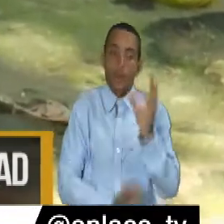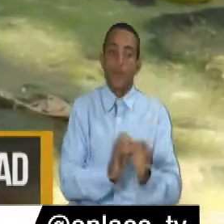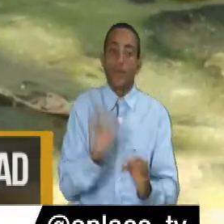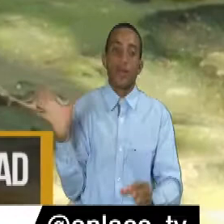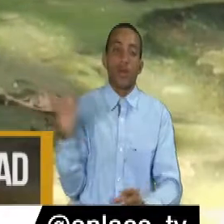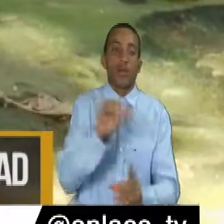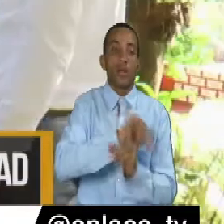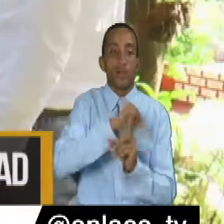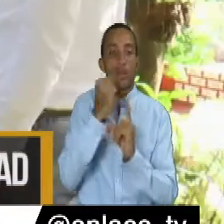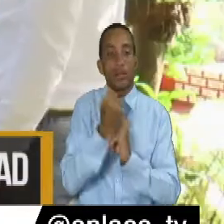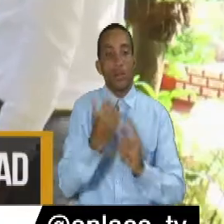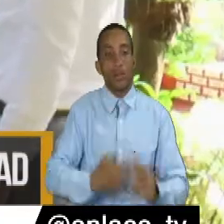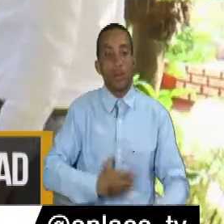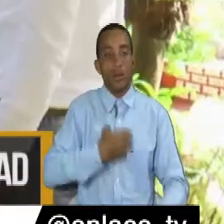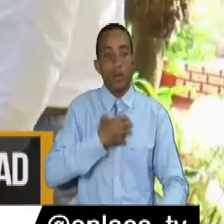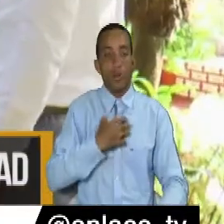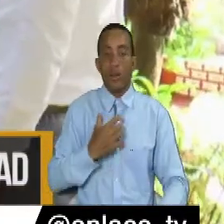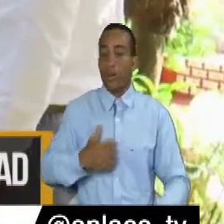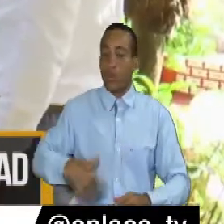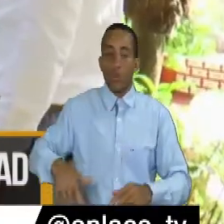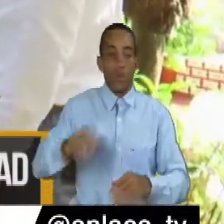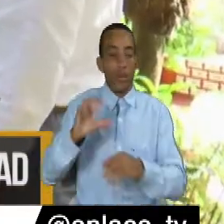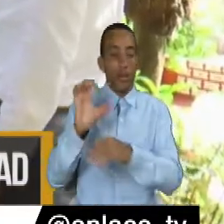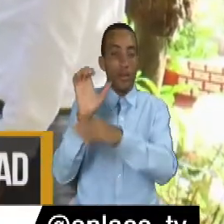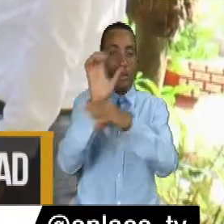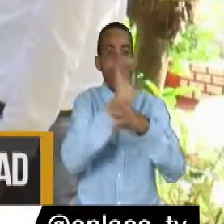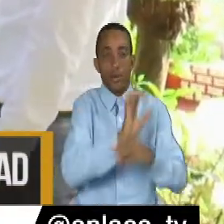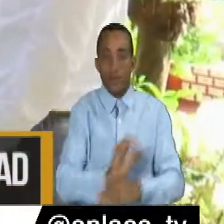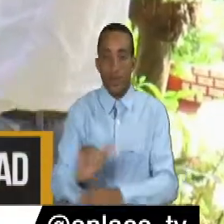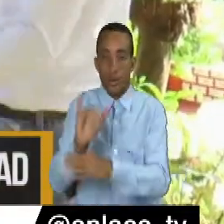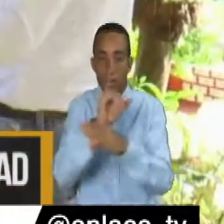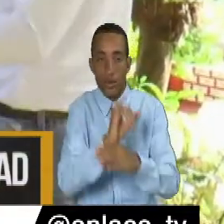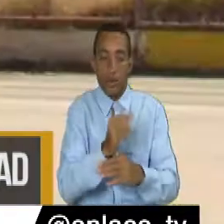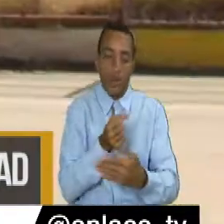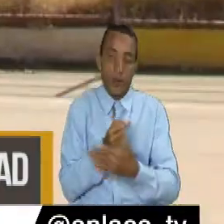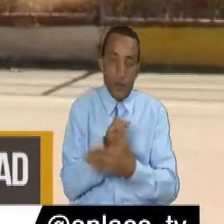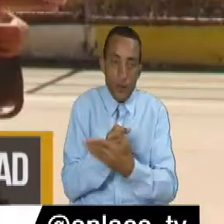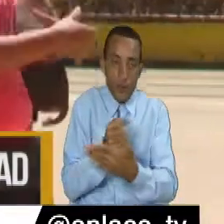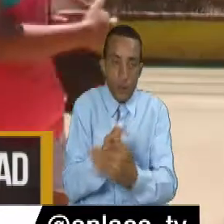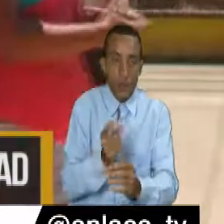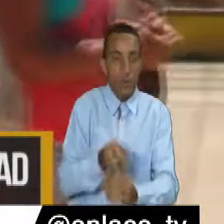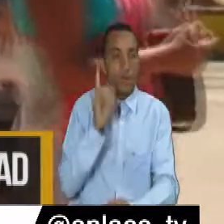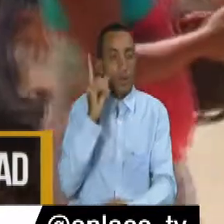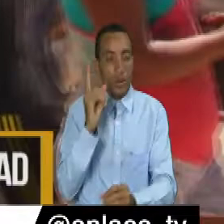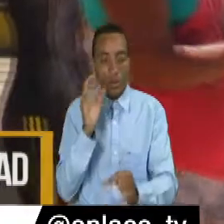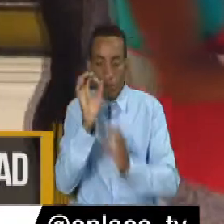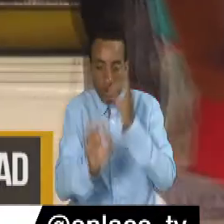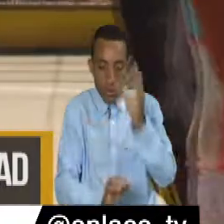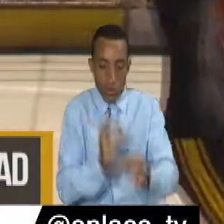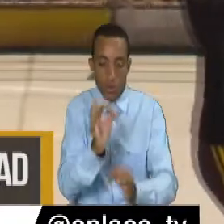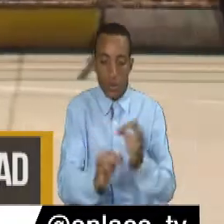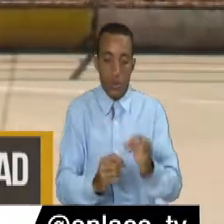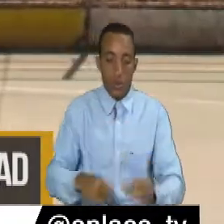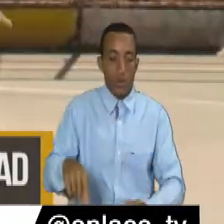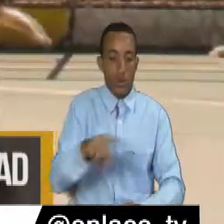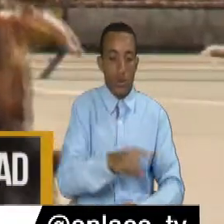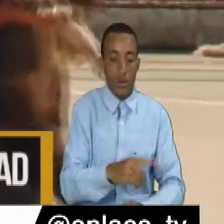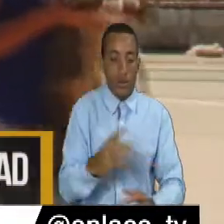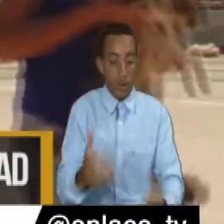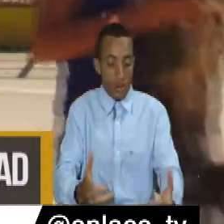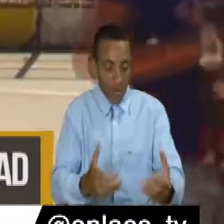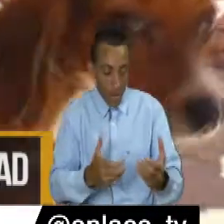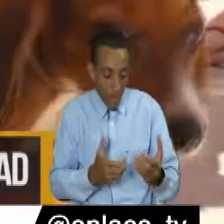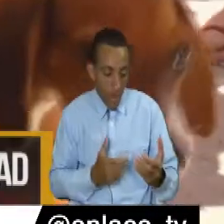civil como a las instituciones. La gestión de políticas que atienden las necesidades de la diversidad animal hasta la adopción de las